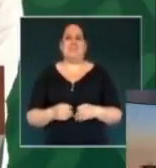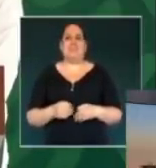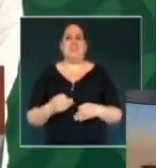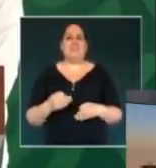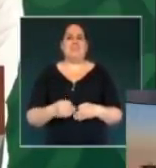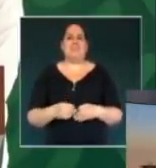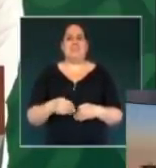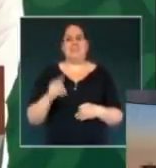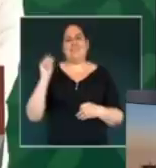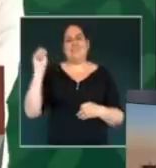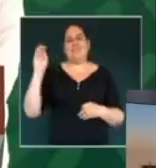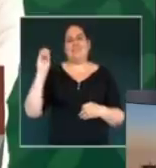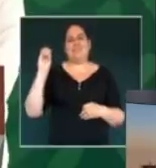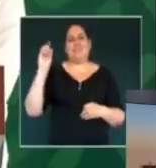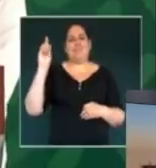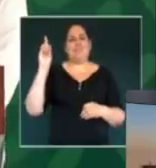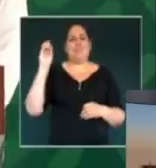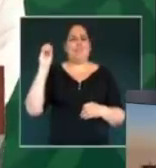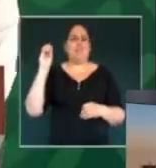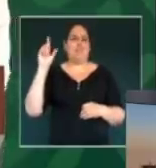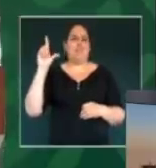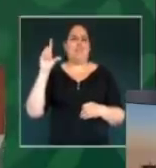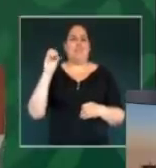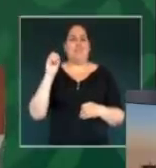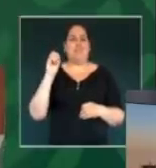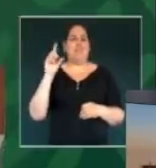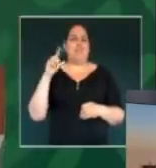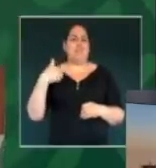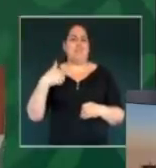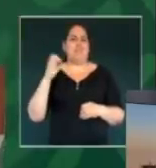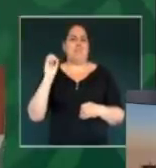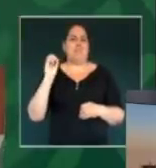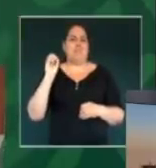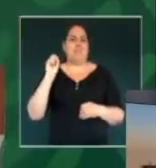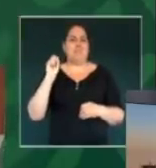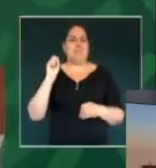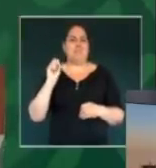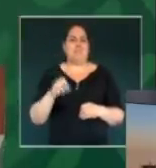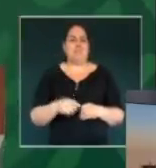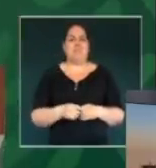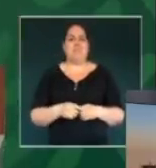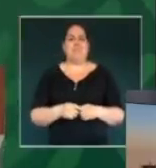sábelo todo, que por eso teníamos que